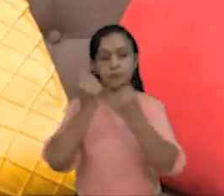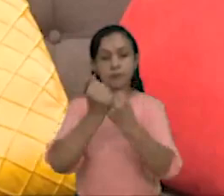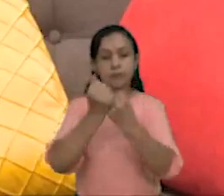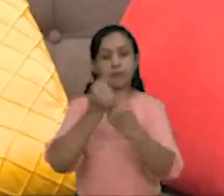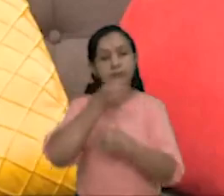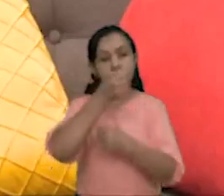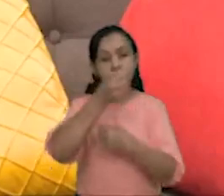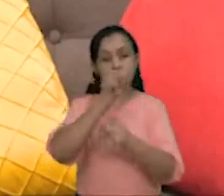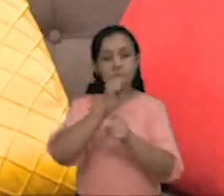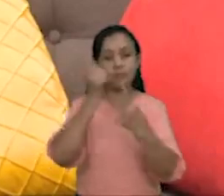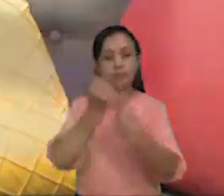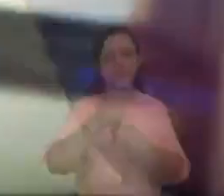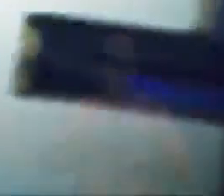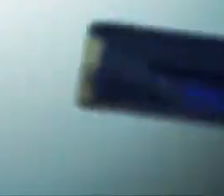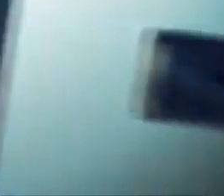Periodistas Parlamentarios. Ya volvemos.